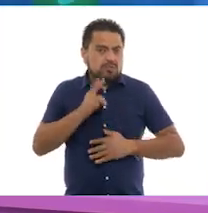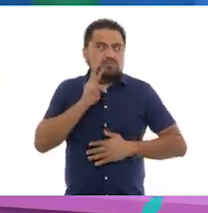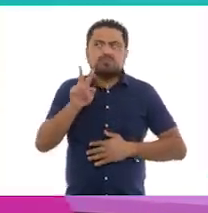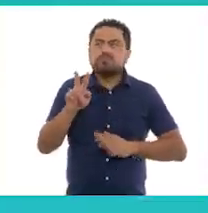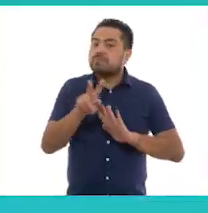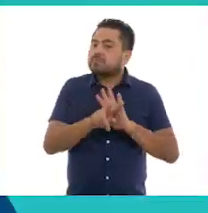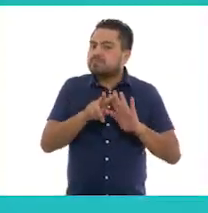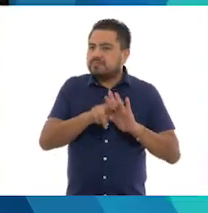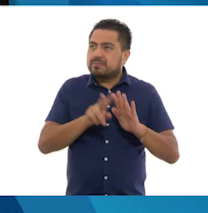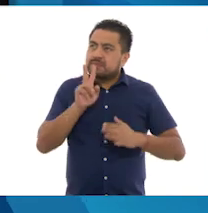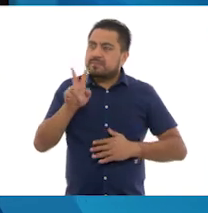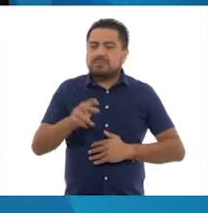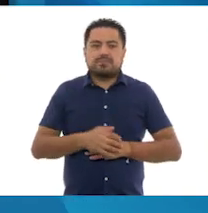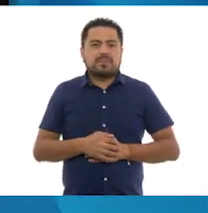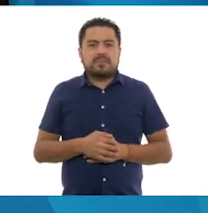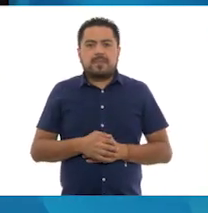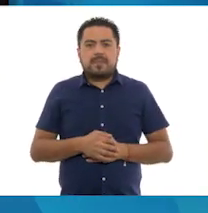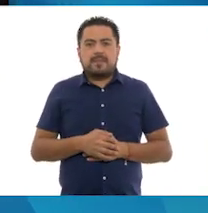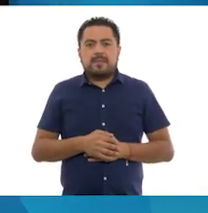video!